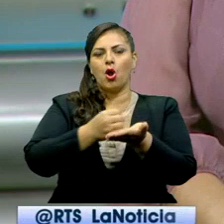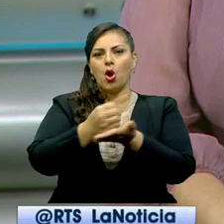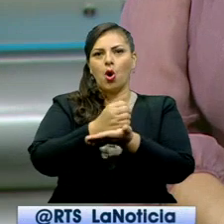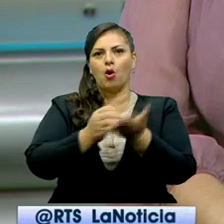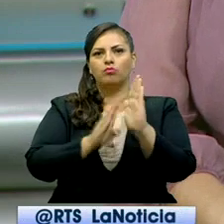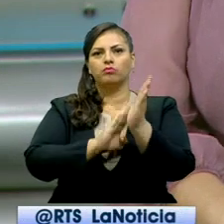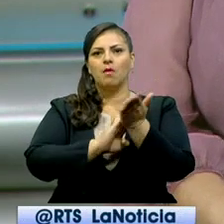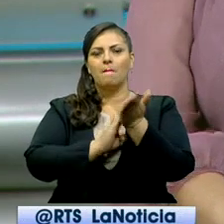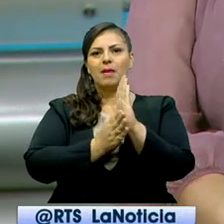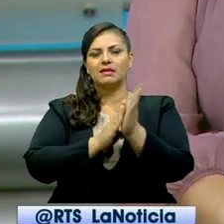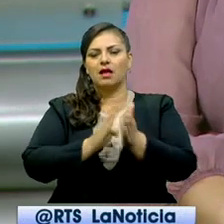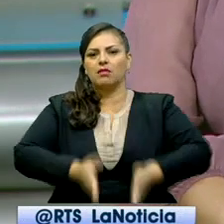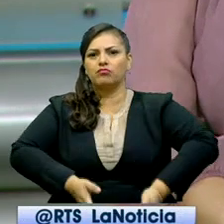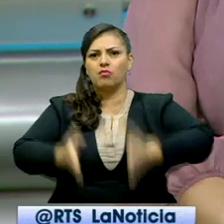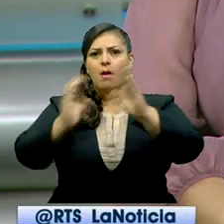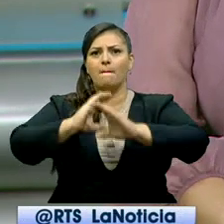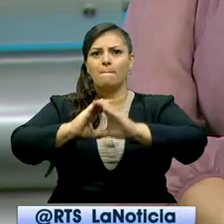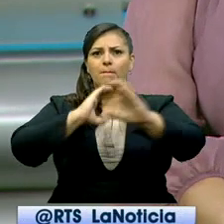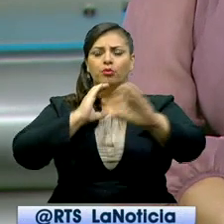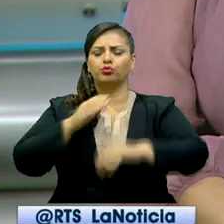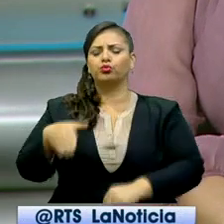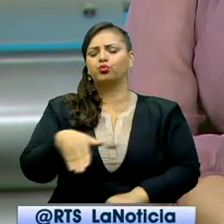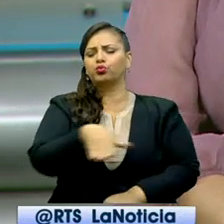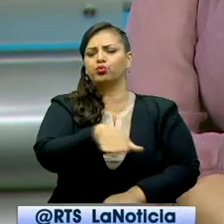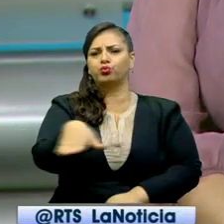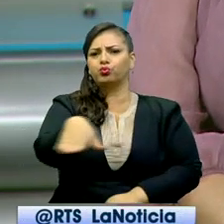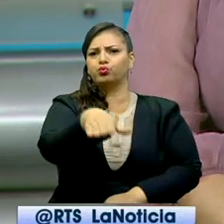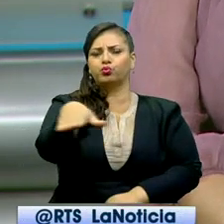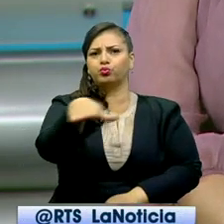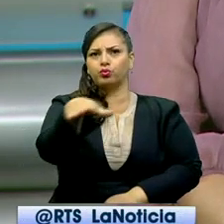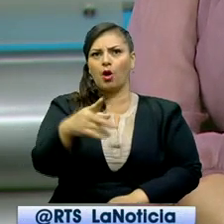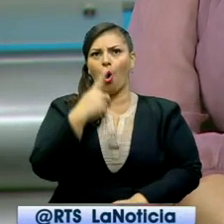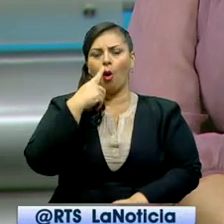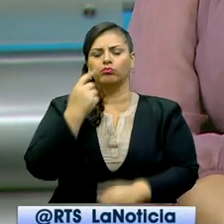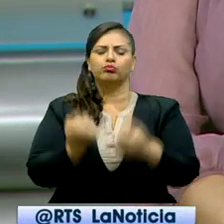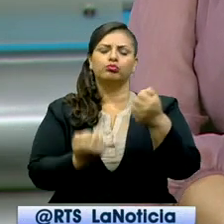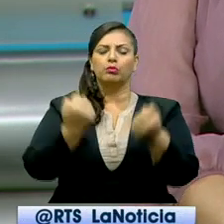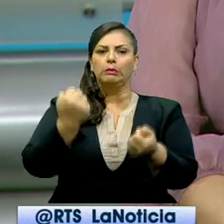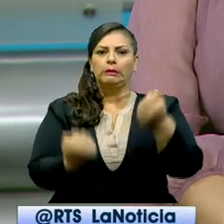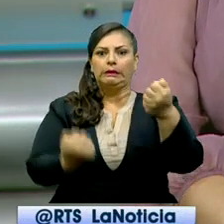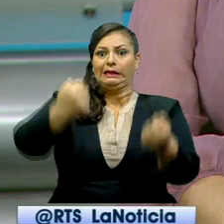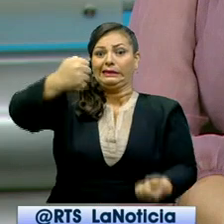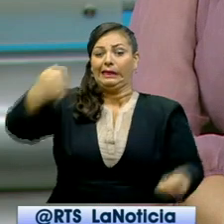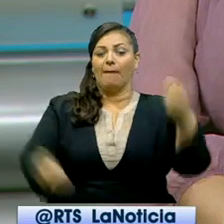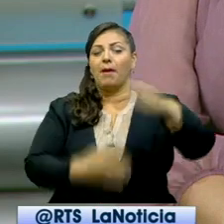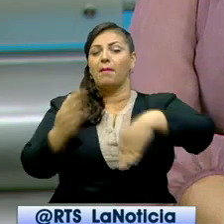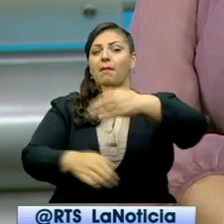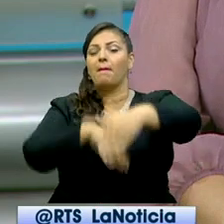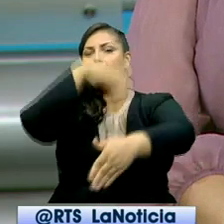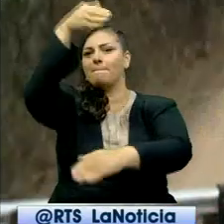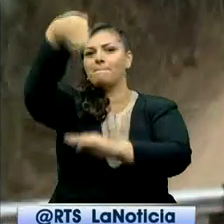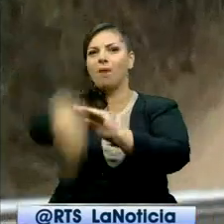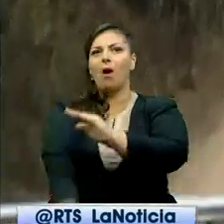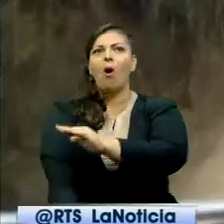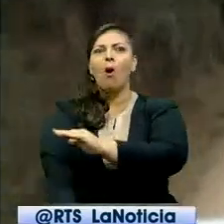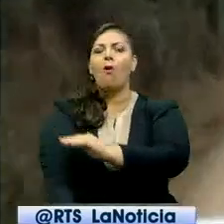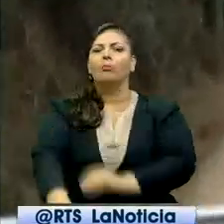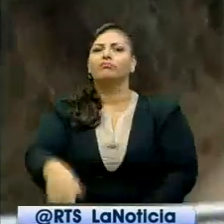Oro. Según las primeras investigaciones, una mala maniobra del conductor habría causado el accidente.